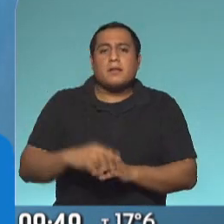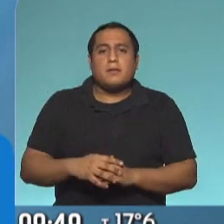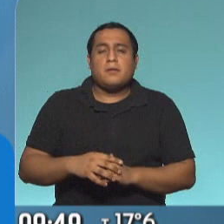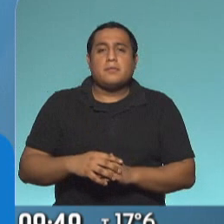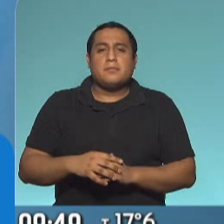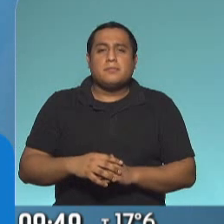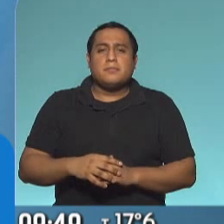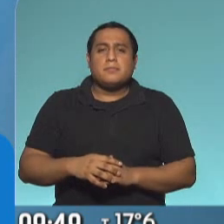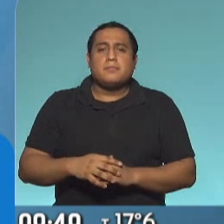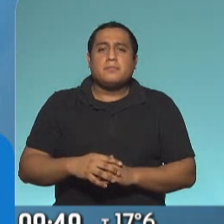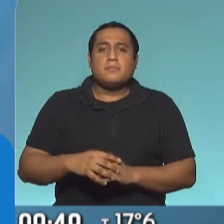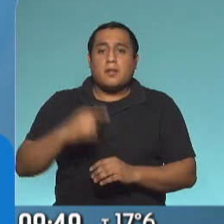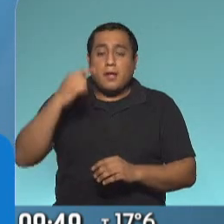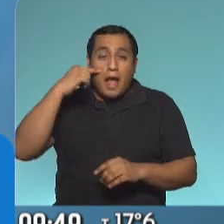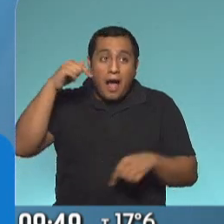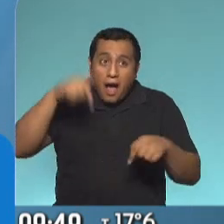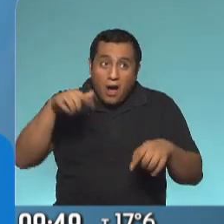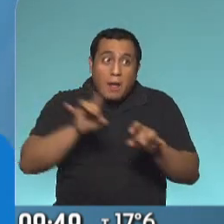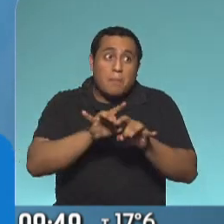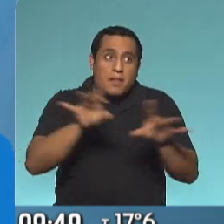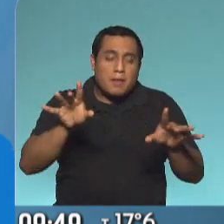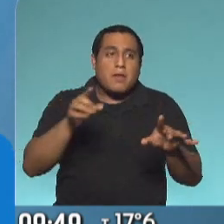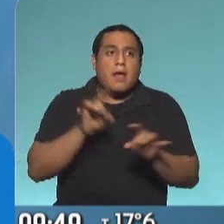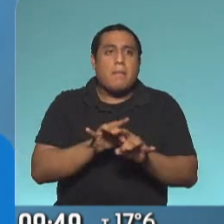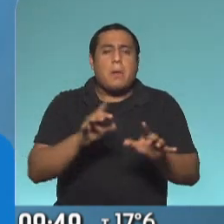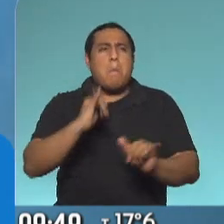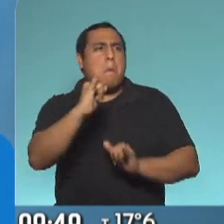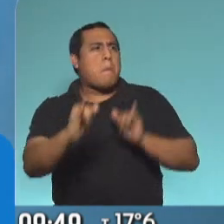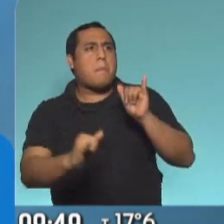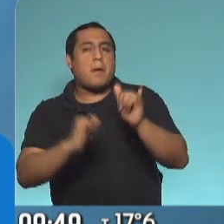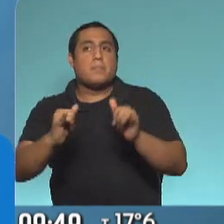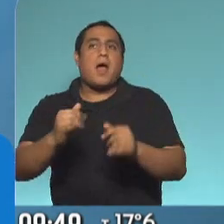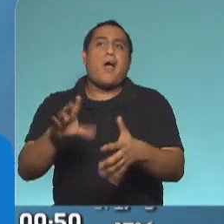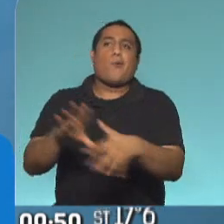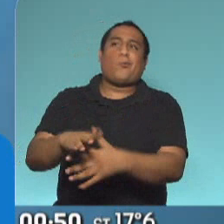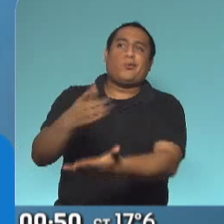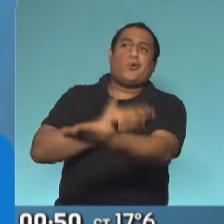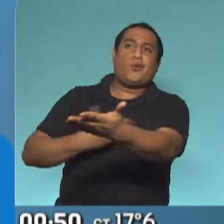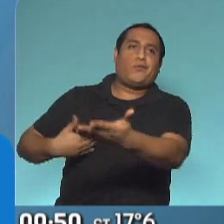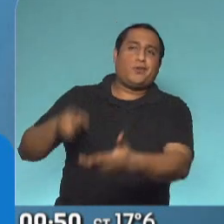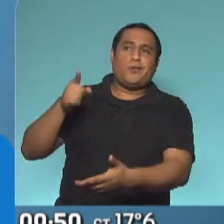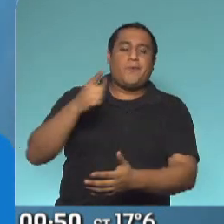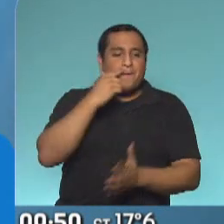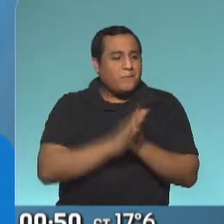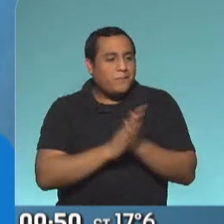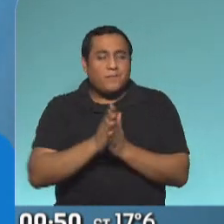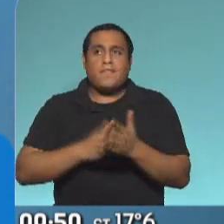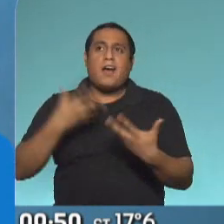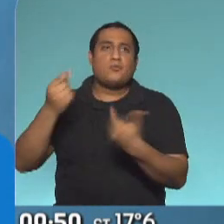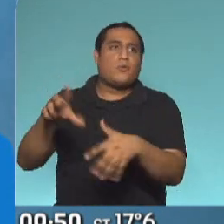beneficiado con esta con este desastre si el gobierno le vino espectacular que haya una pandemia